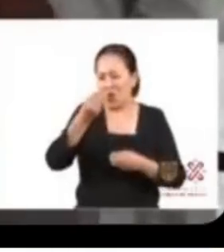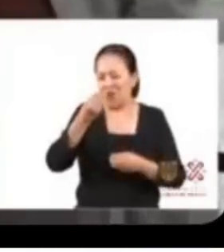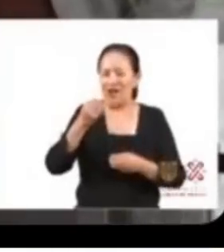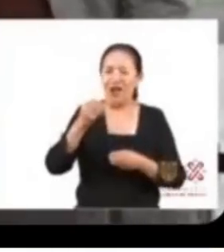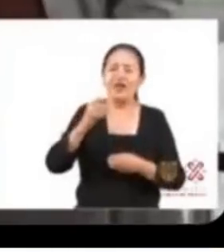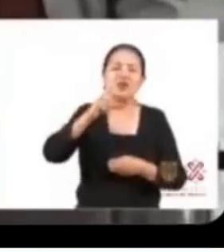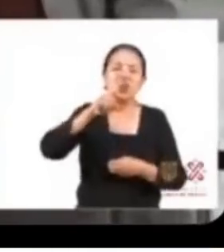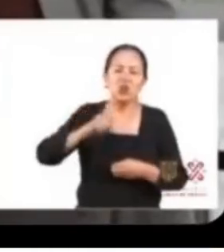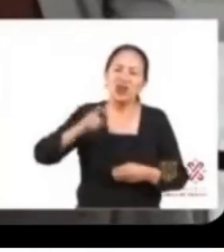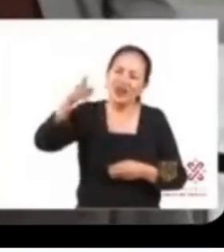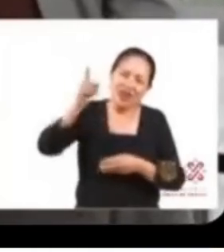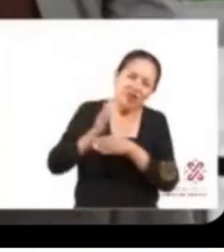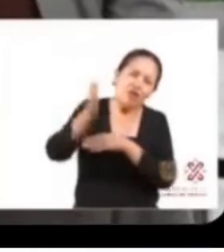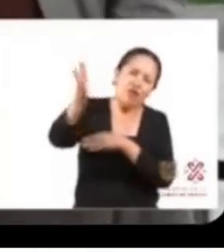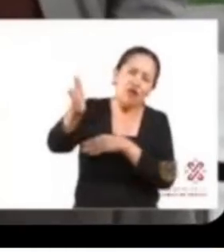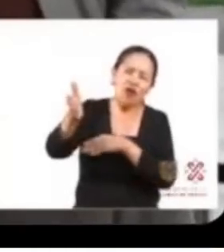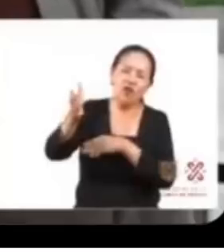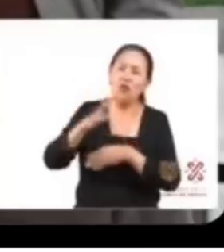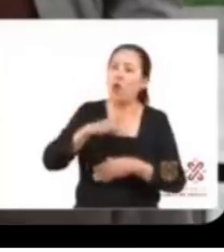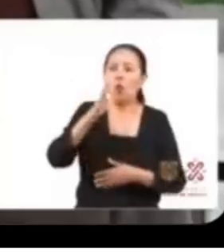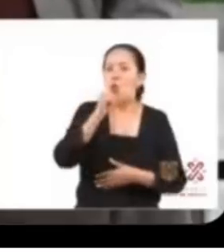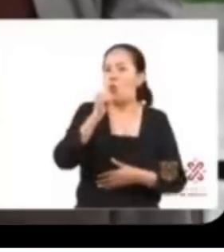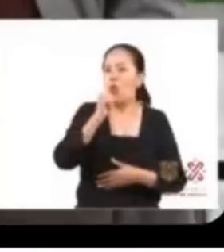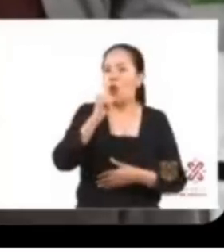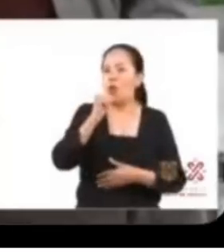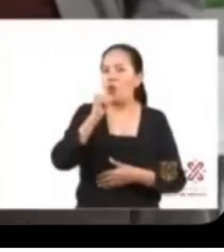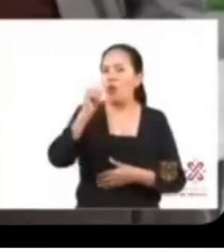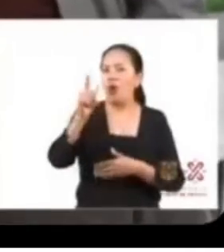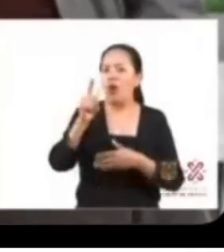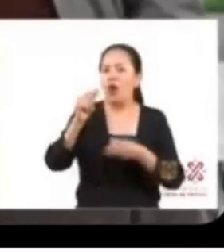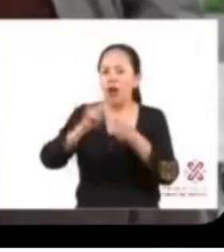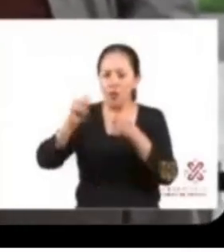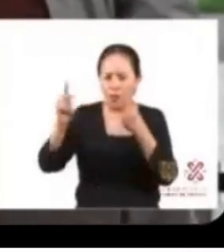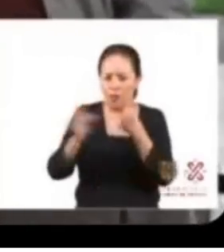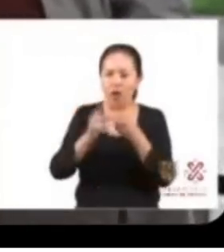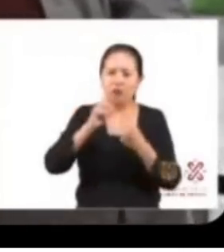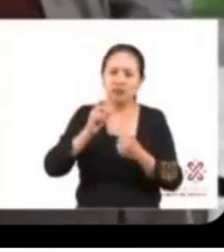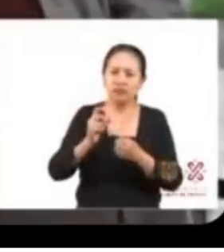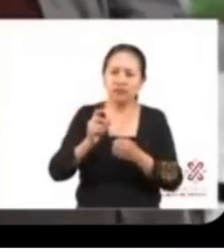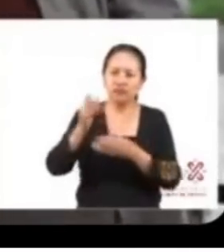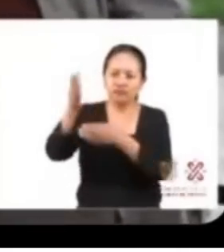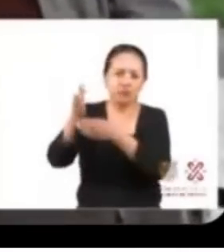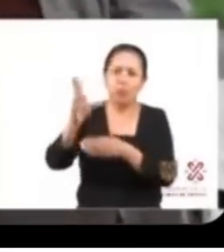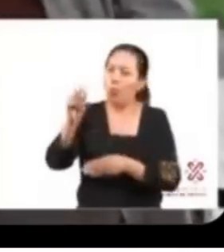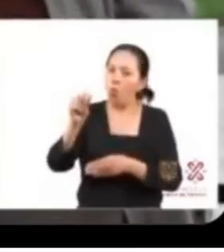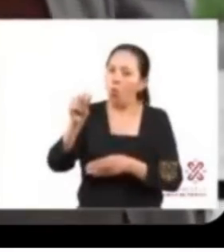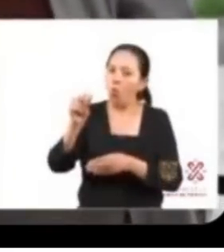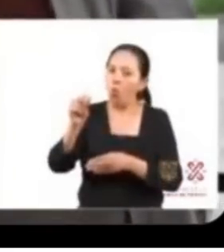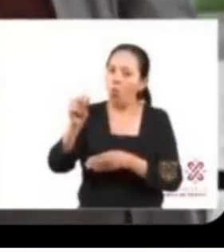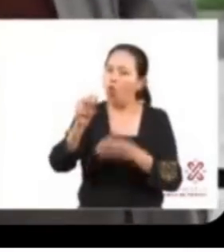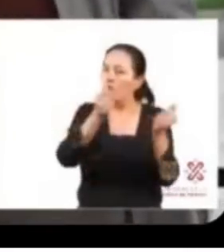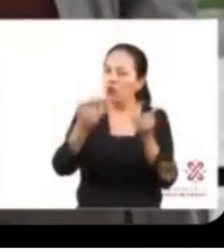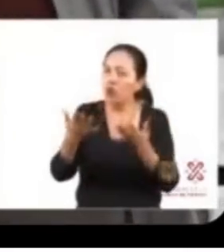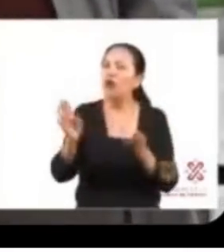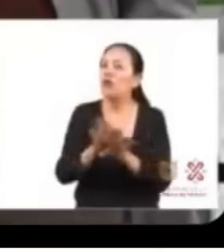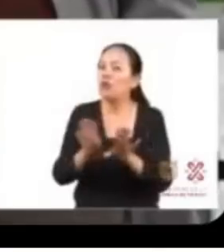la Ciudad de México, parece que algunos de estos no llegaron a su destino. ¿Qué información tiene al respecto? ¿Qué podemos esperar acerca de este asunto? Sí, a ver, son varios